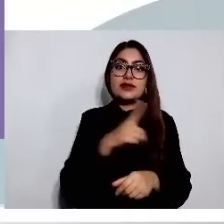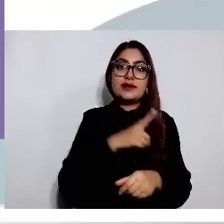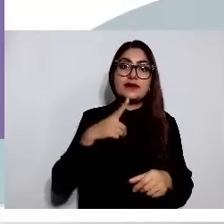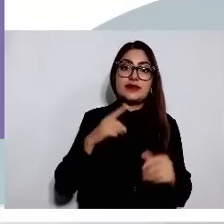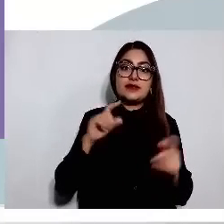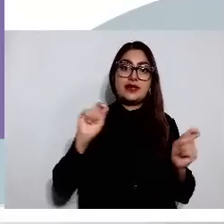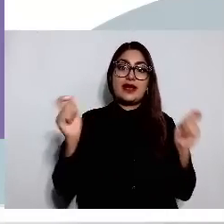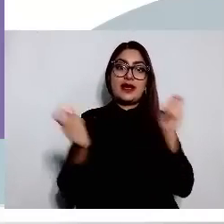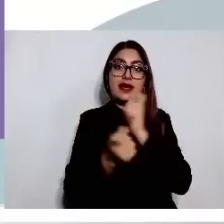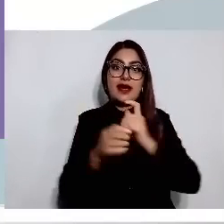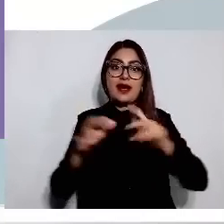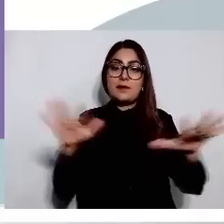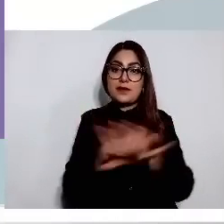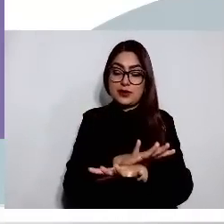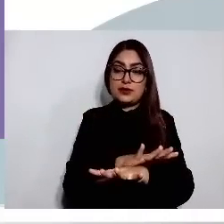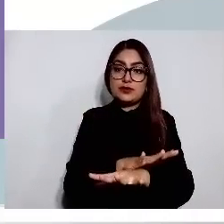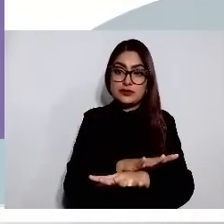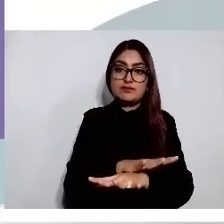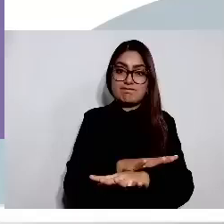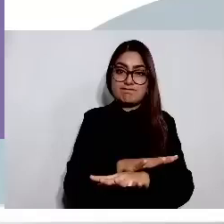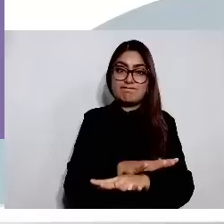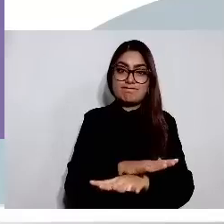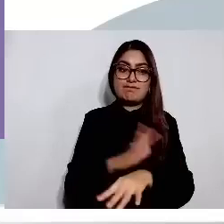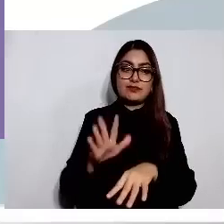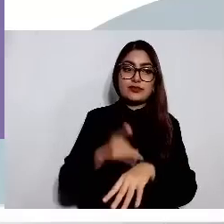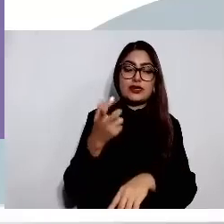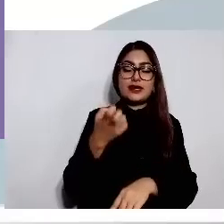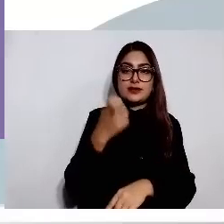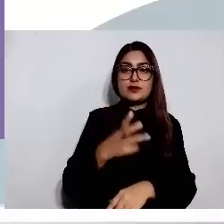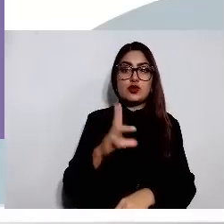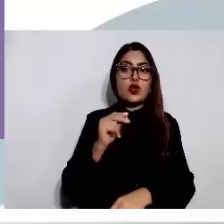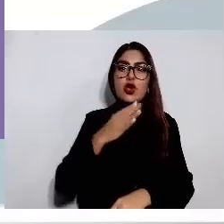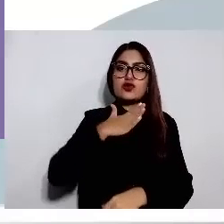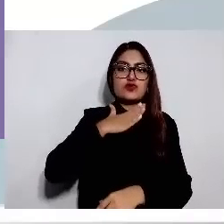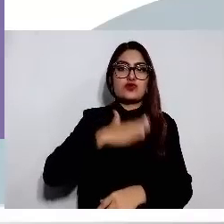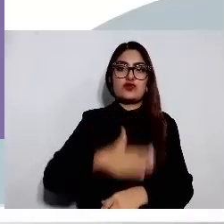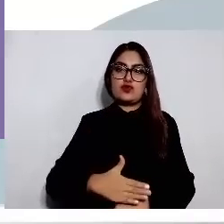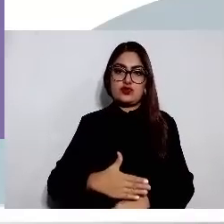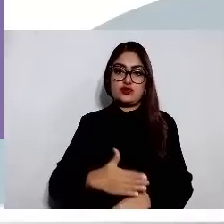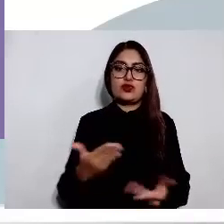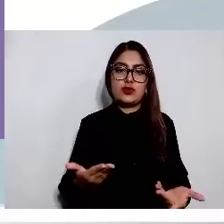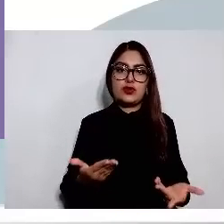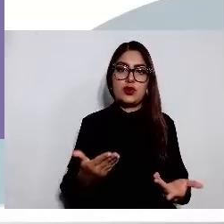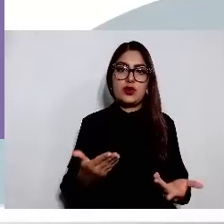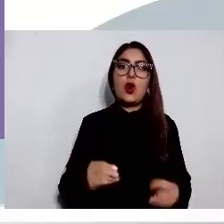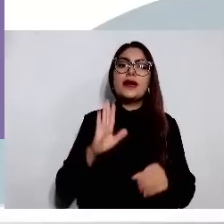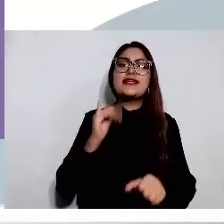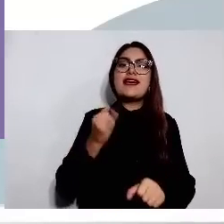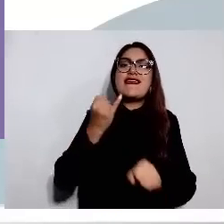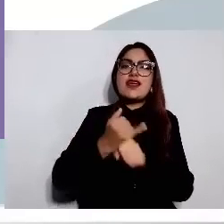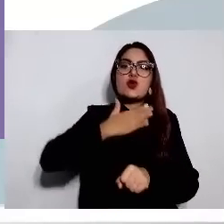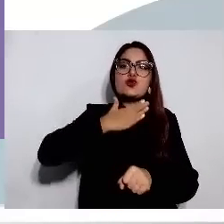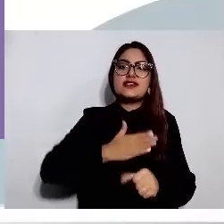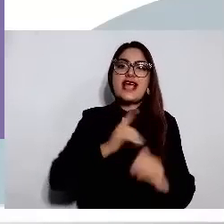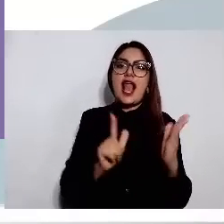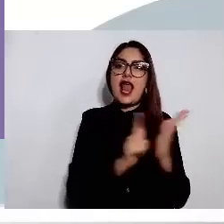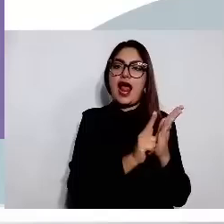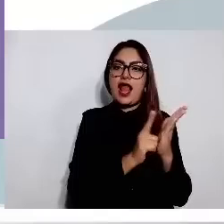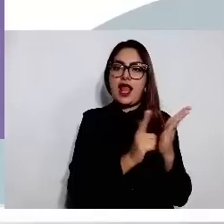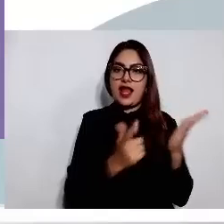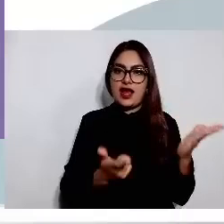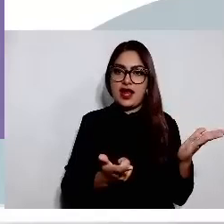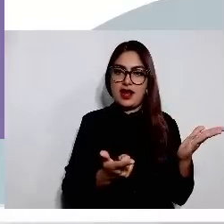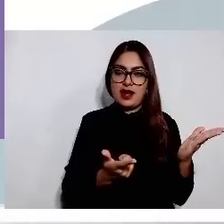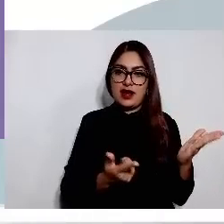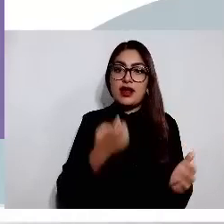no es una injusticia legalizada, como le decían por ahí, ¿no? Entonces hay que recuperar la flexibilidad de estos